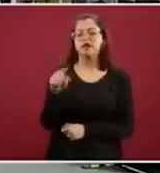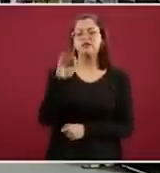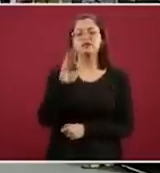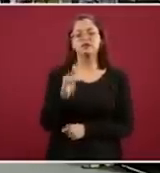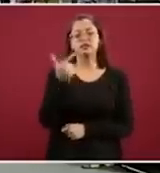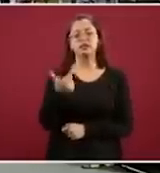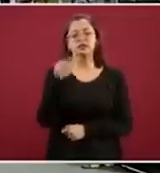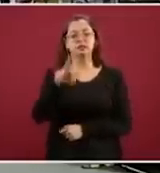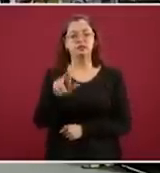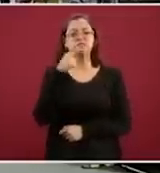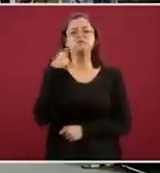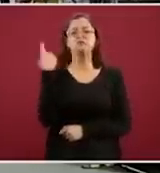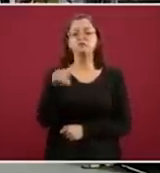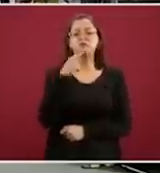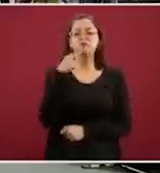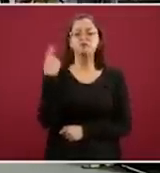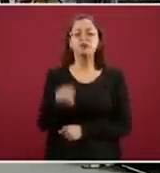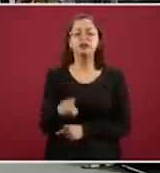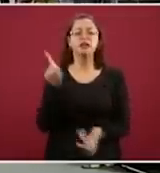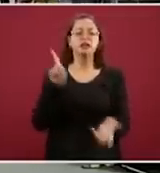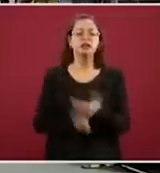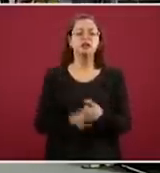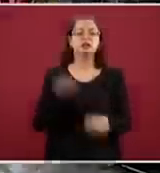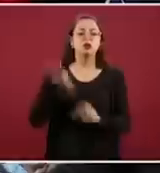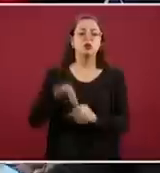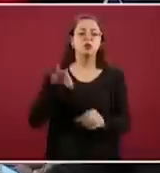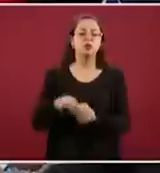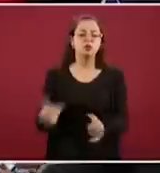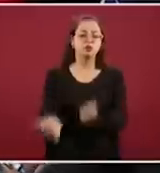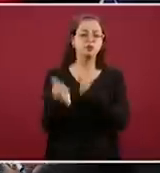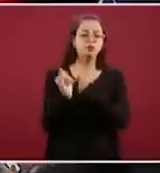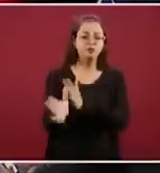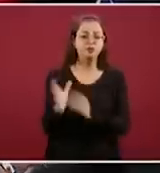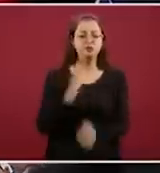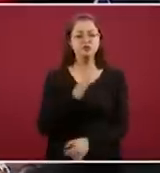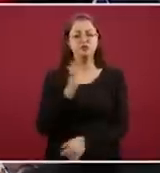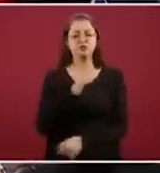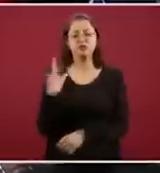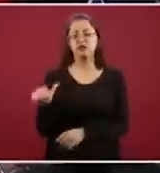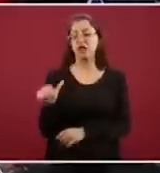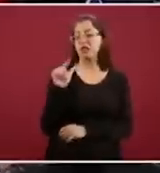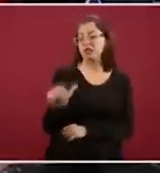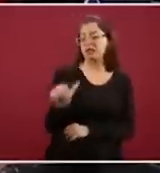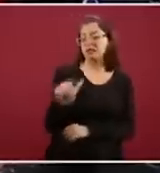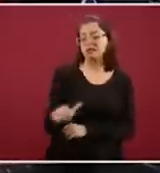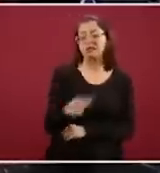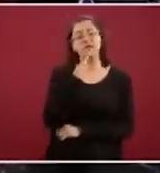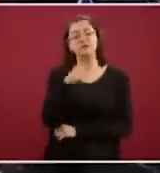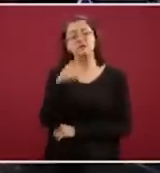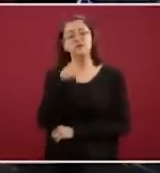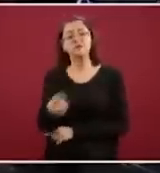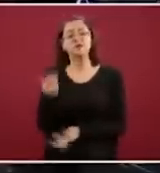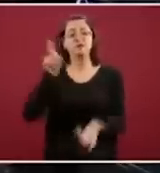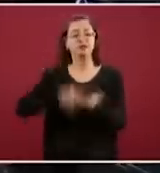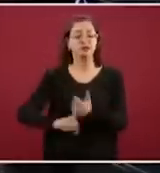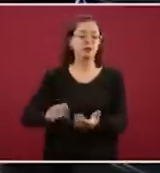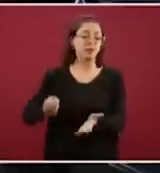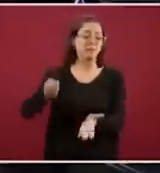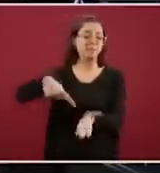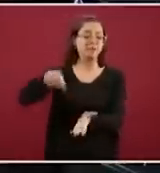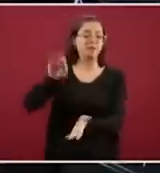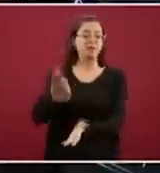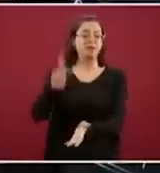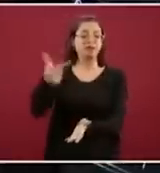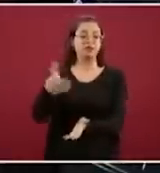República por presunto uso electoral de recursos. De estas 17 denuncias, la mayoría, dice la misma